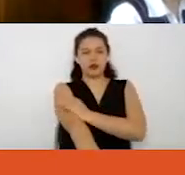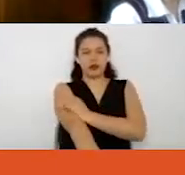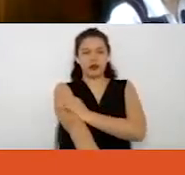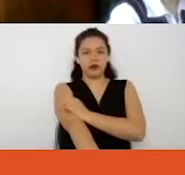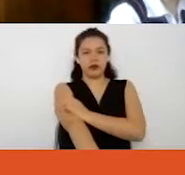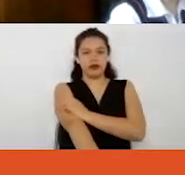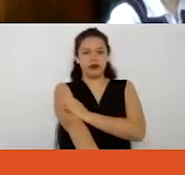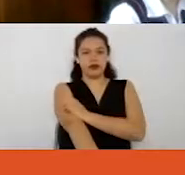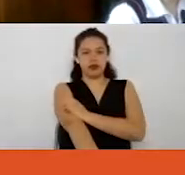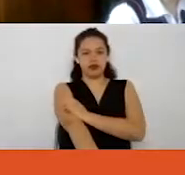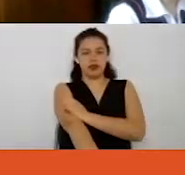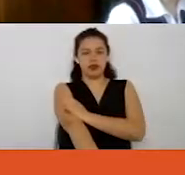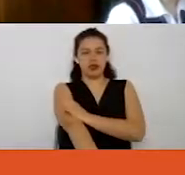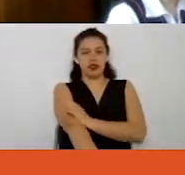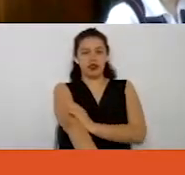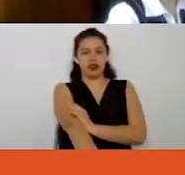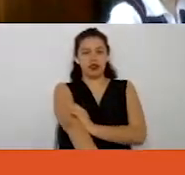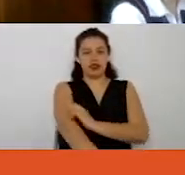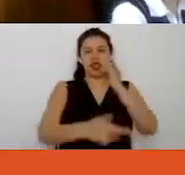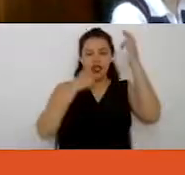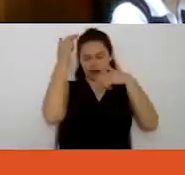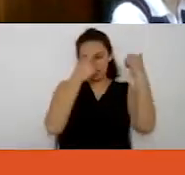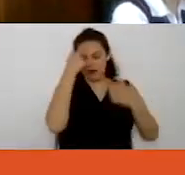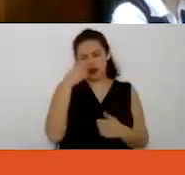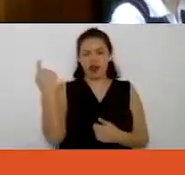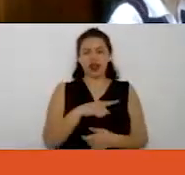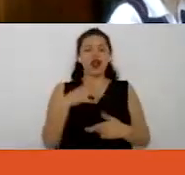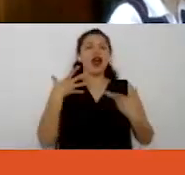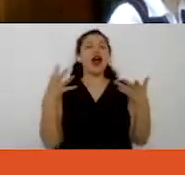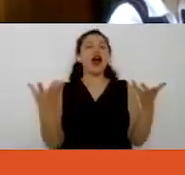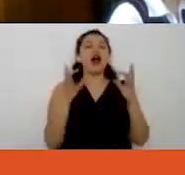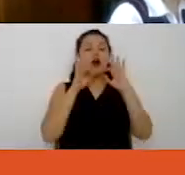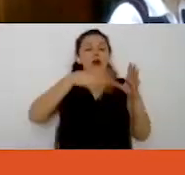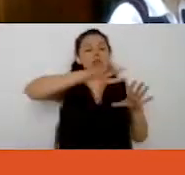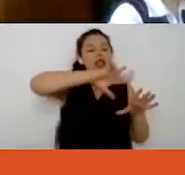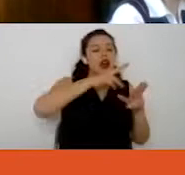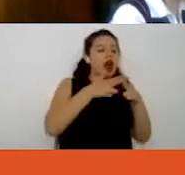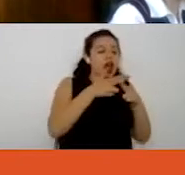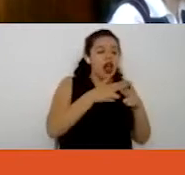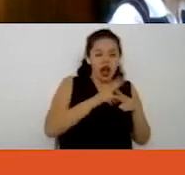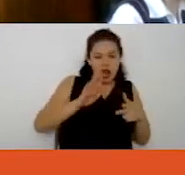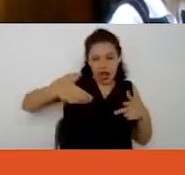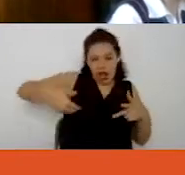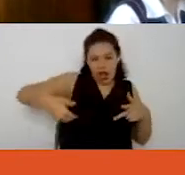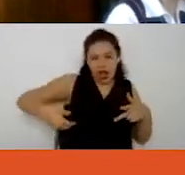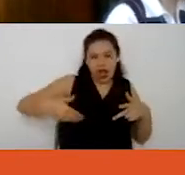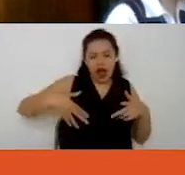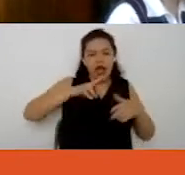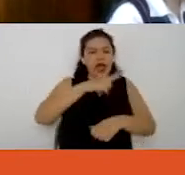el fin de poder encontrar alguna lesión, alguna fractura o, en este caso, alguna hemorragia.